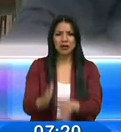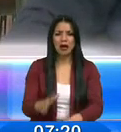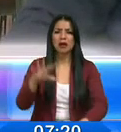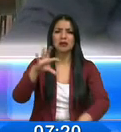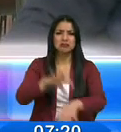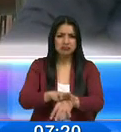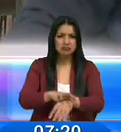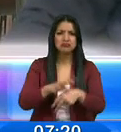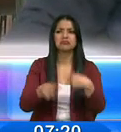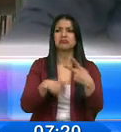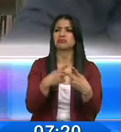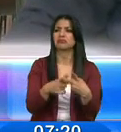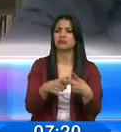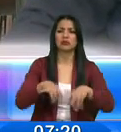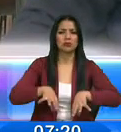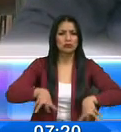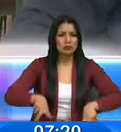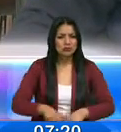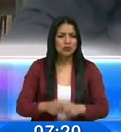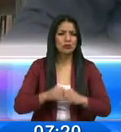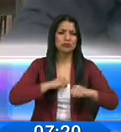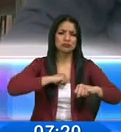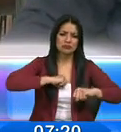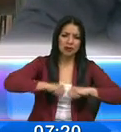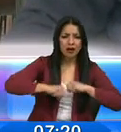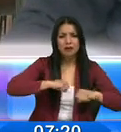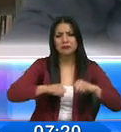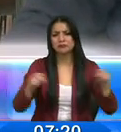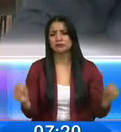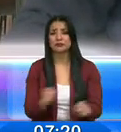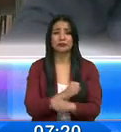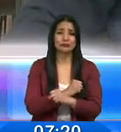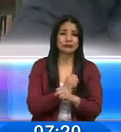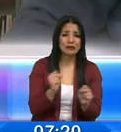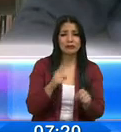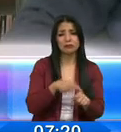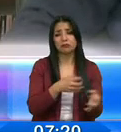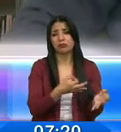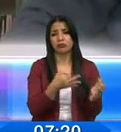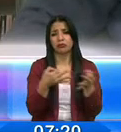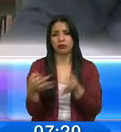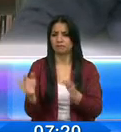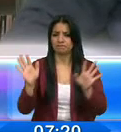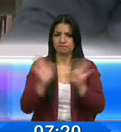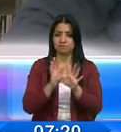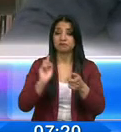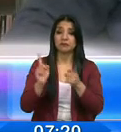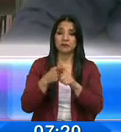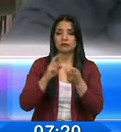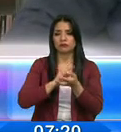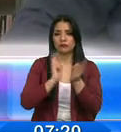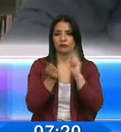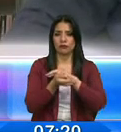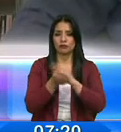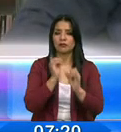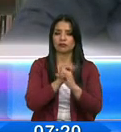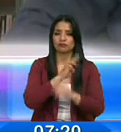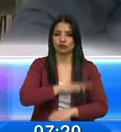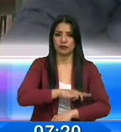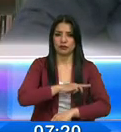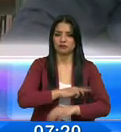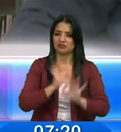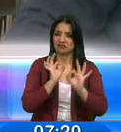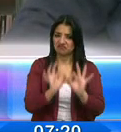una burocracia pesada, tramitología imposible. Entonces, lo primero, la reforma institucional para tener un